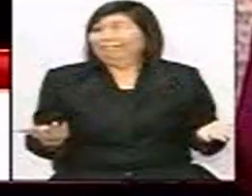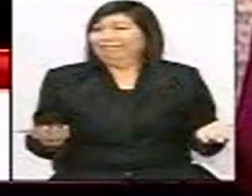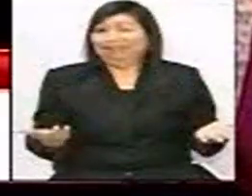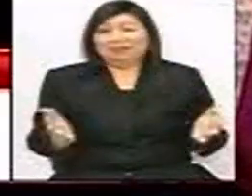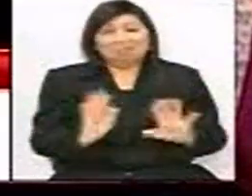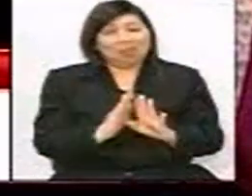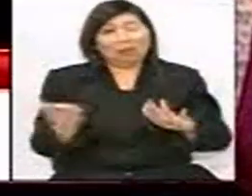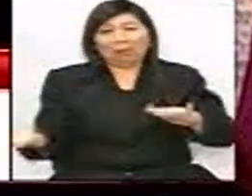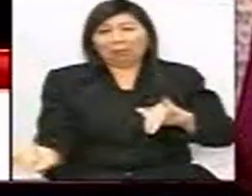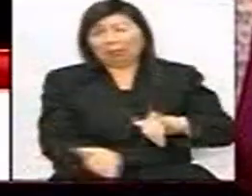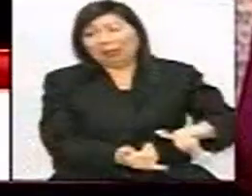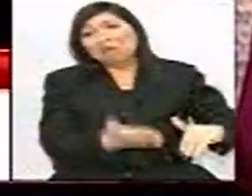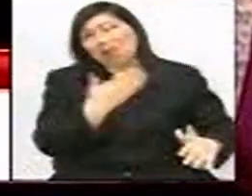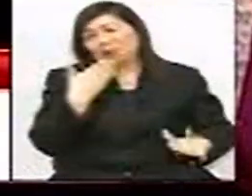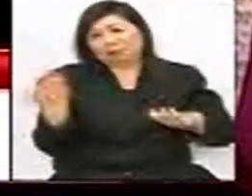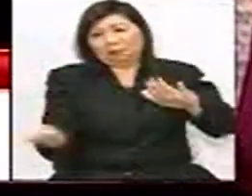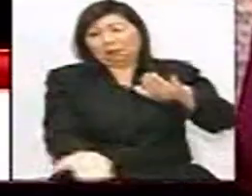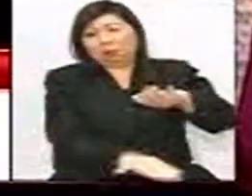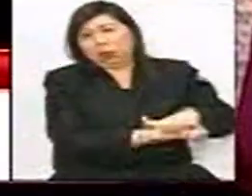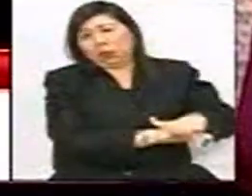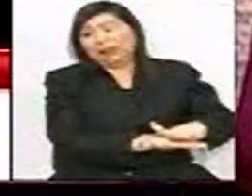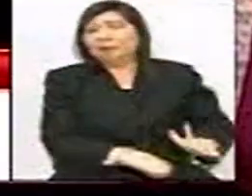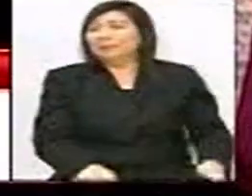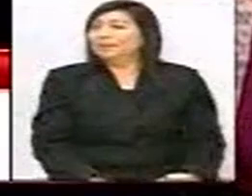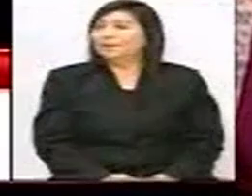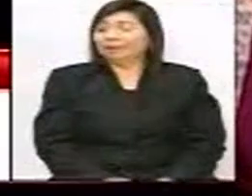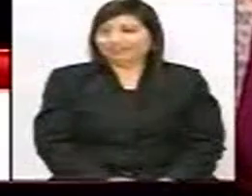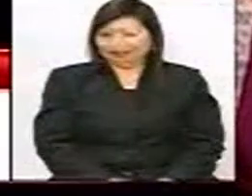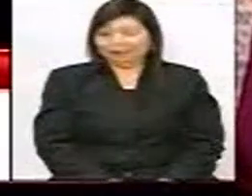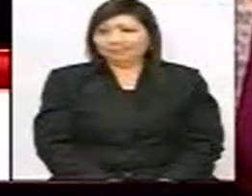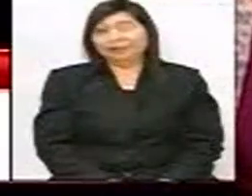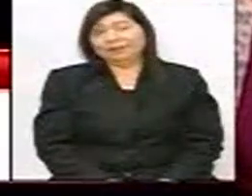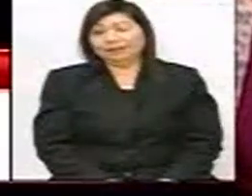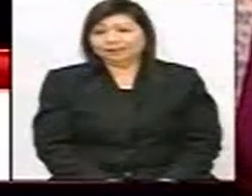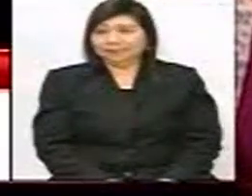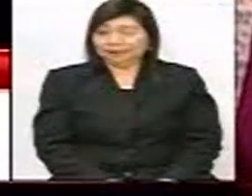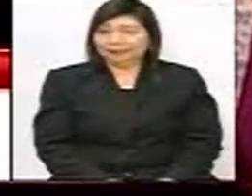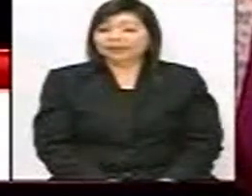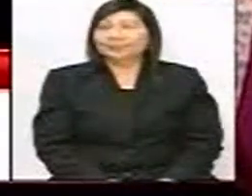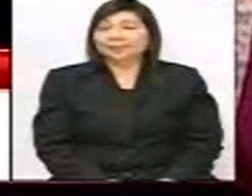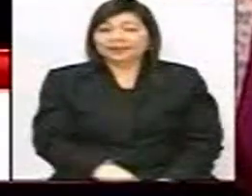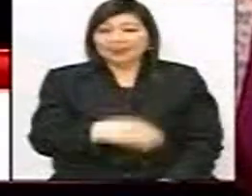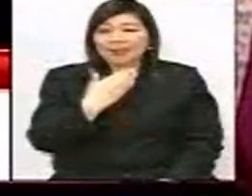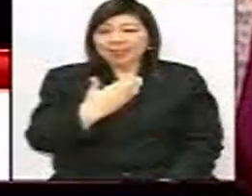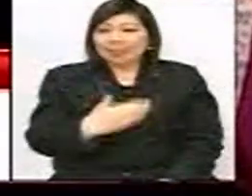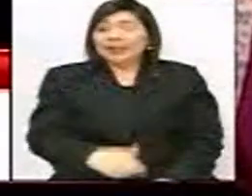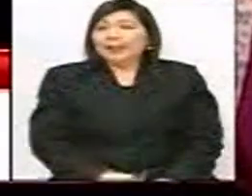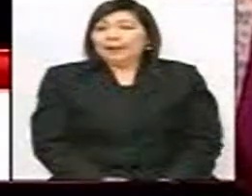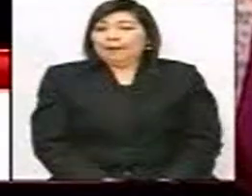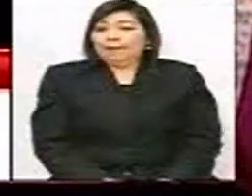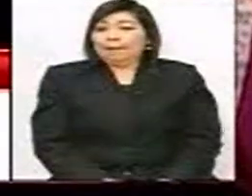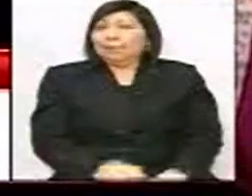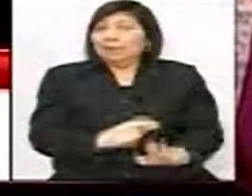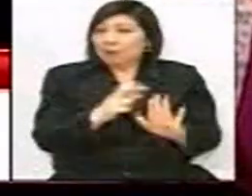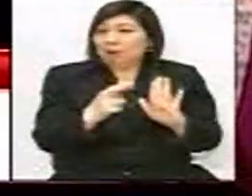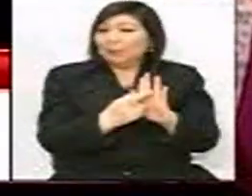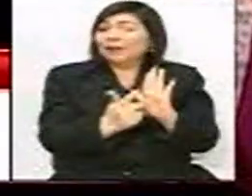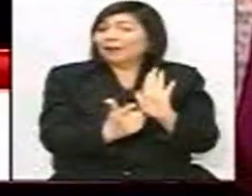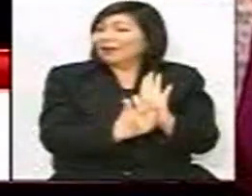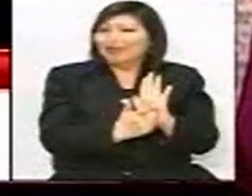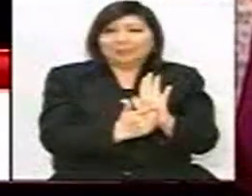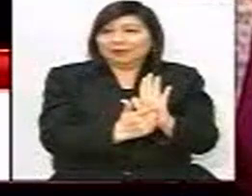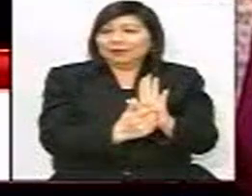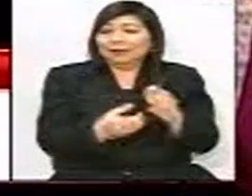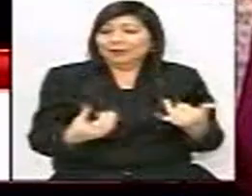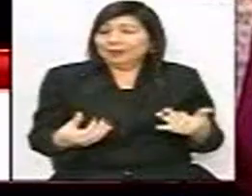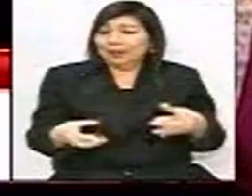para eso es mejor archivarlo, ¿no? Gracias, congresista García Belaúnde. Gracias, congresista Monterola. Ese proyecto de ley no está